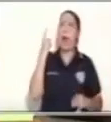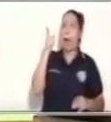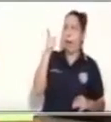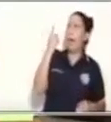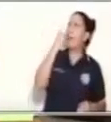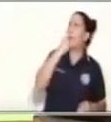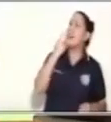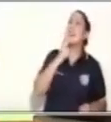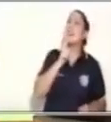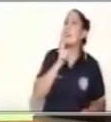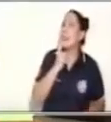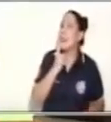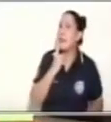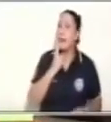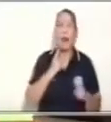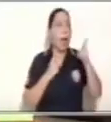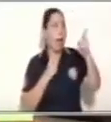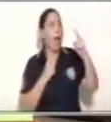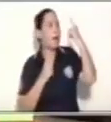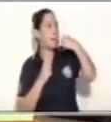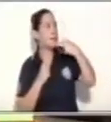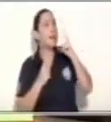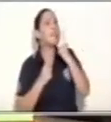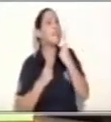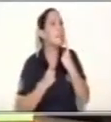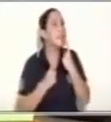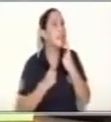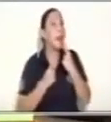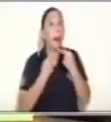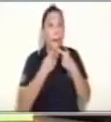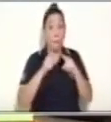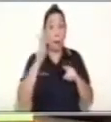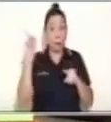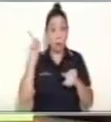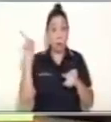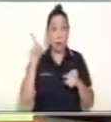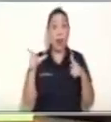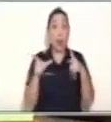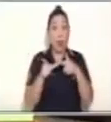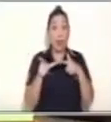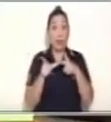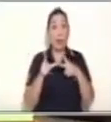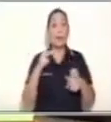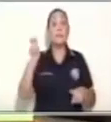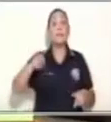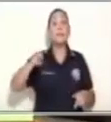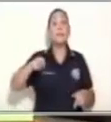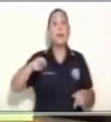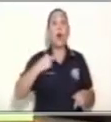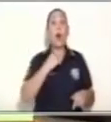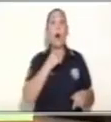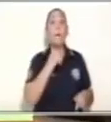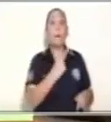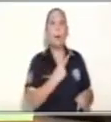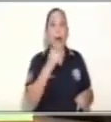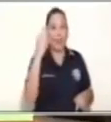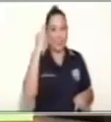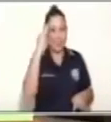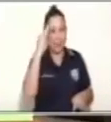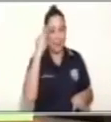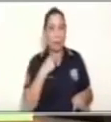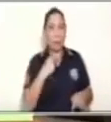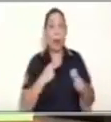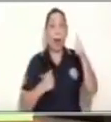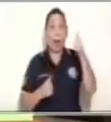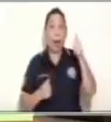la decoré. Pero las consonantes necesitan de una vocal. Ya sabemos las vocales que son